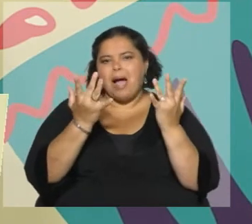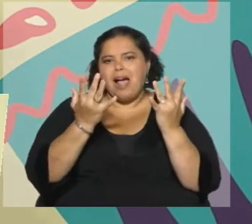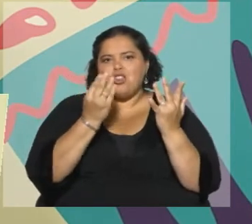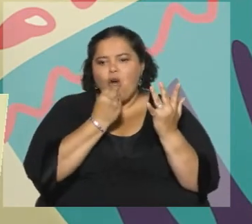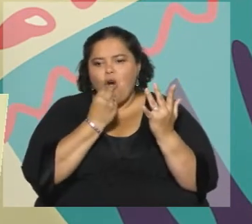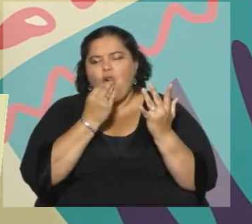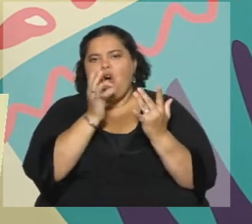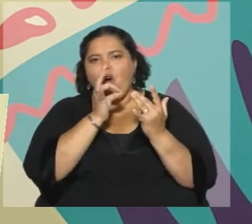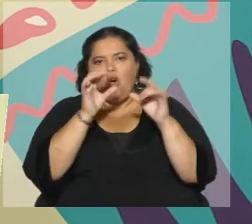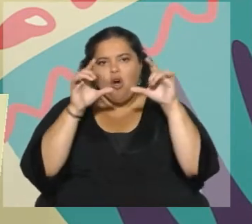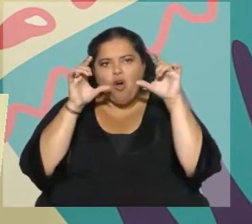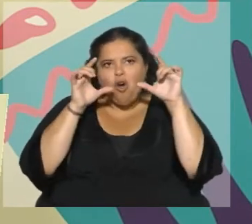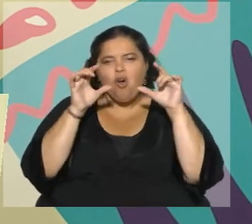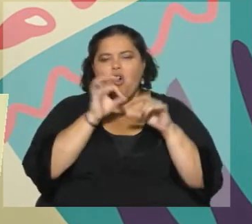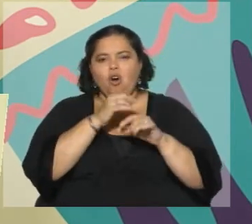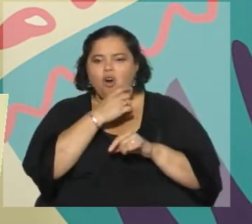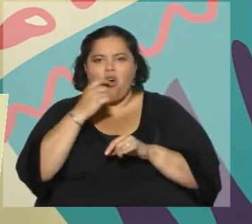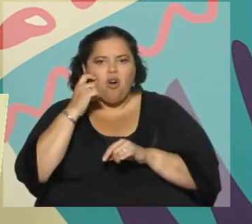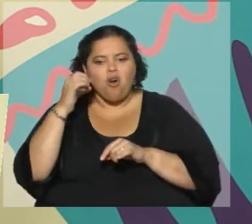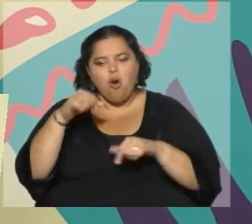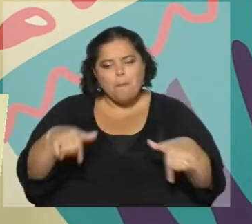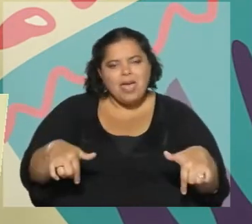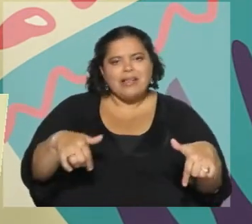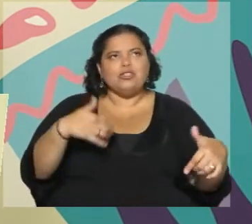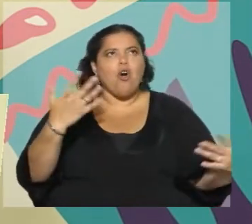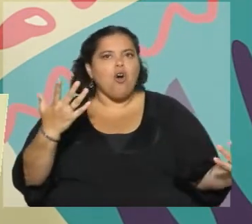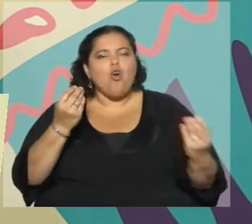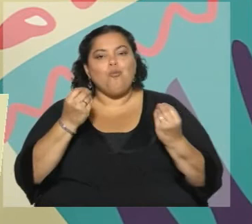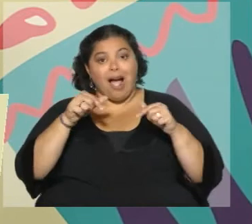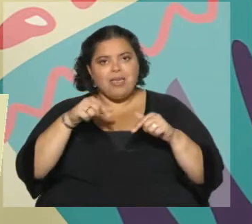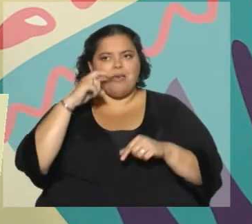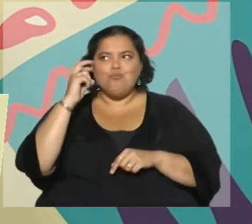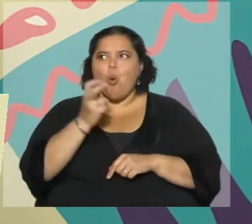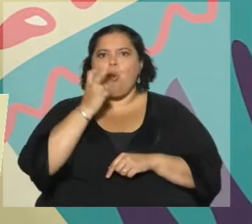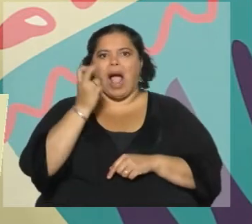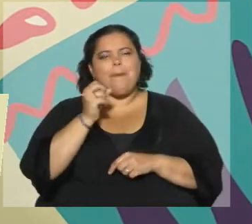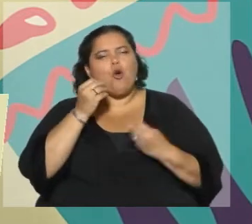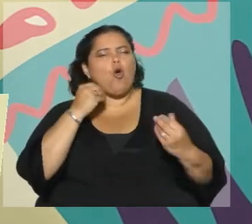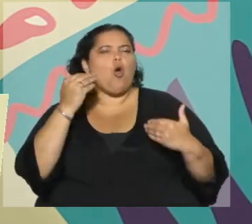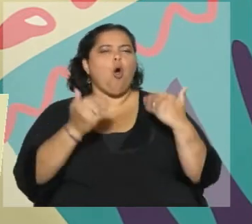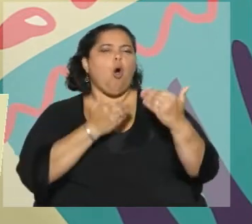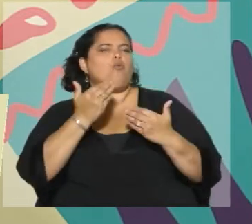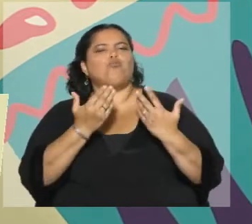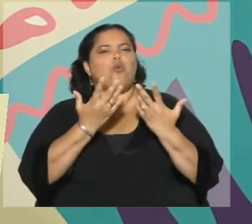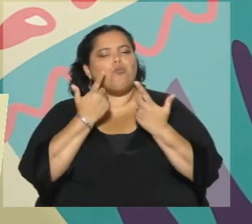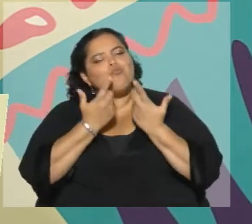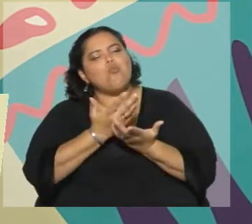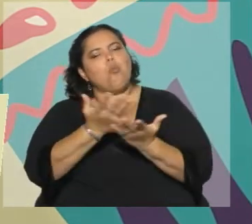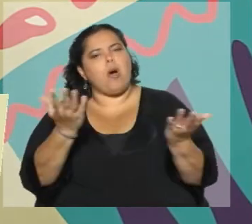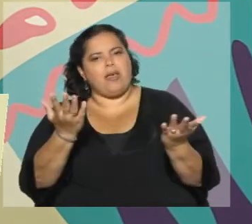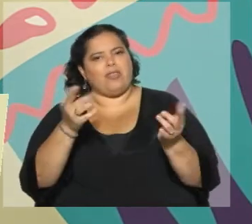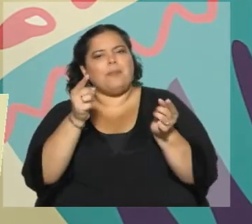de unos pies caminando y un poco fue la búsqueda que tuvimos con hay algo como de ver cómo podíamos llevar